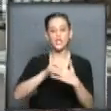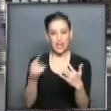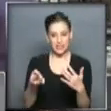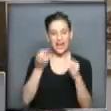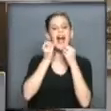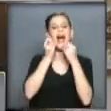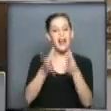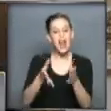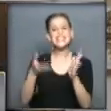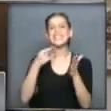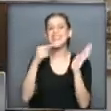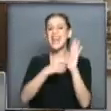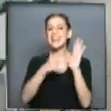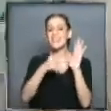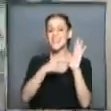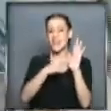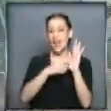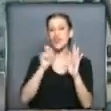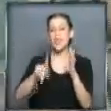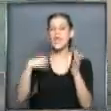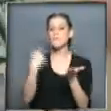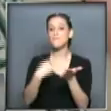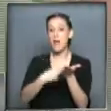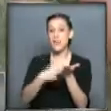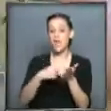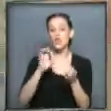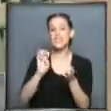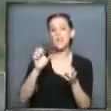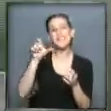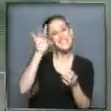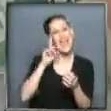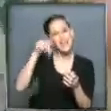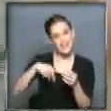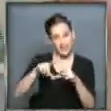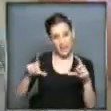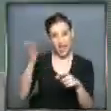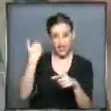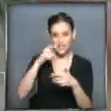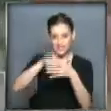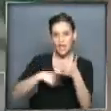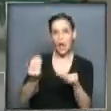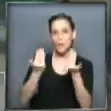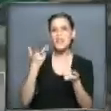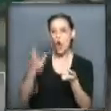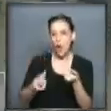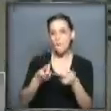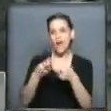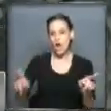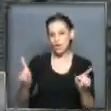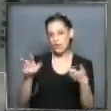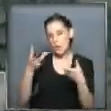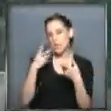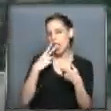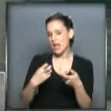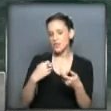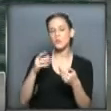aclaró que con el certificado de depósito de inversión, CEDIN, se podrán adquirir electrodomésticos o cualquier otro producto, pagar